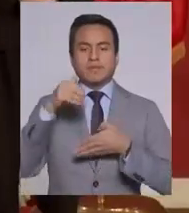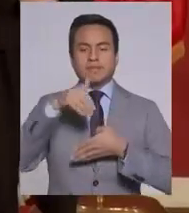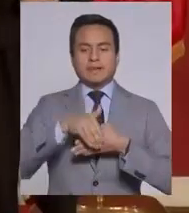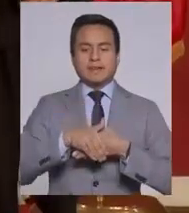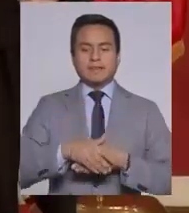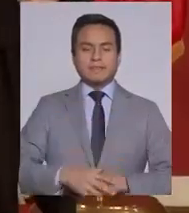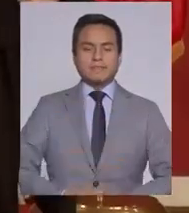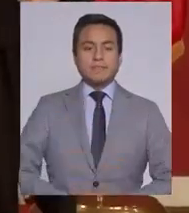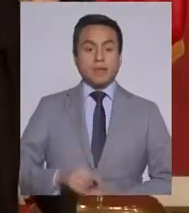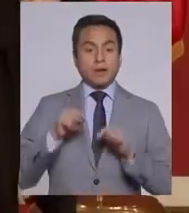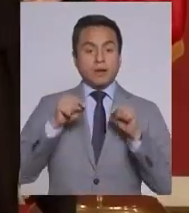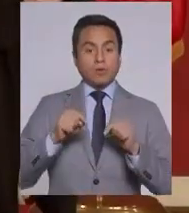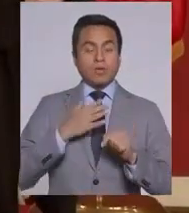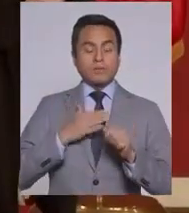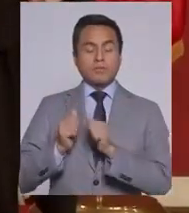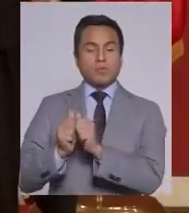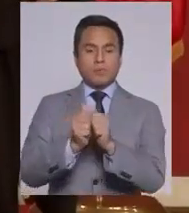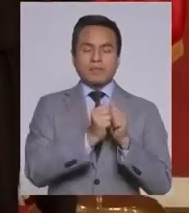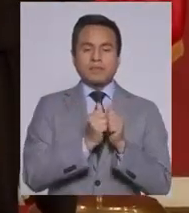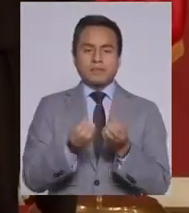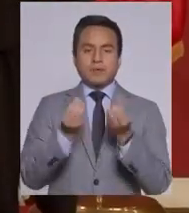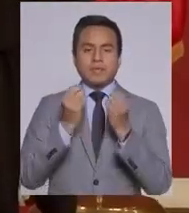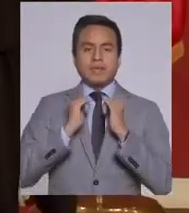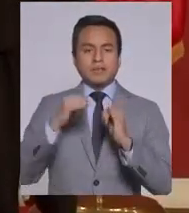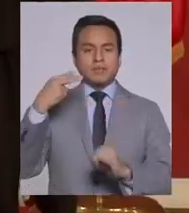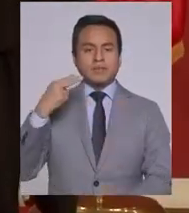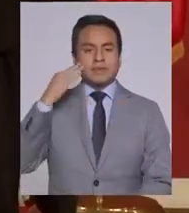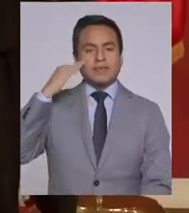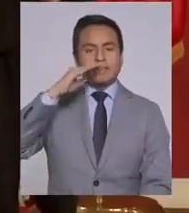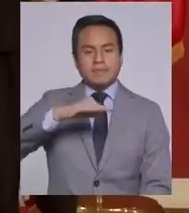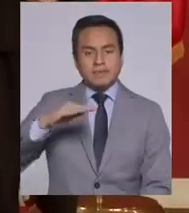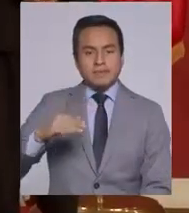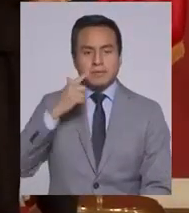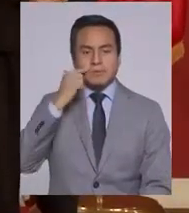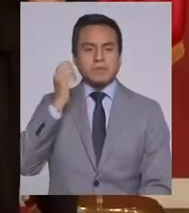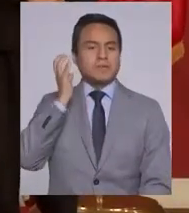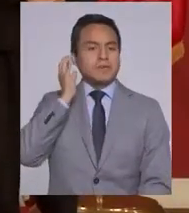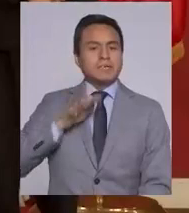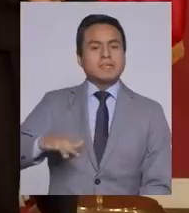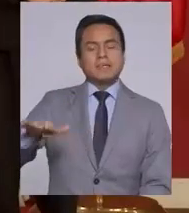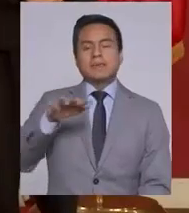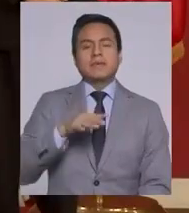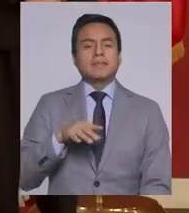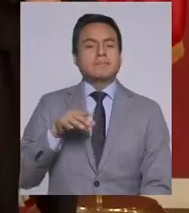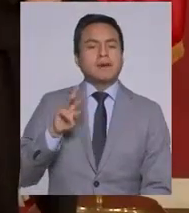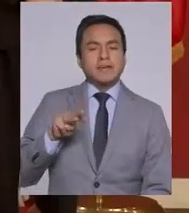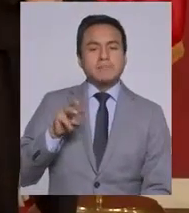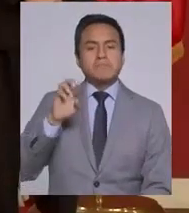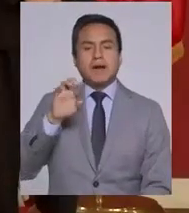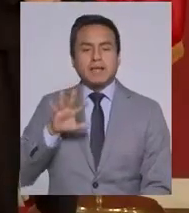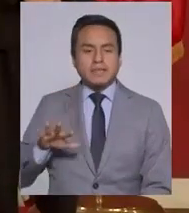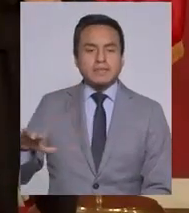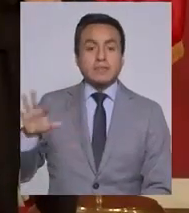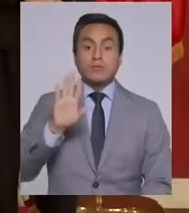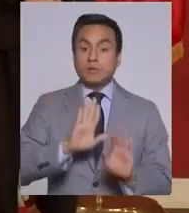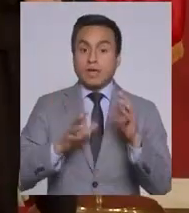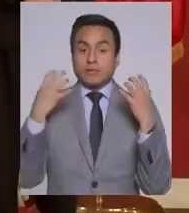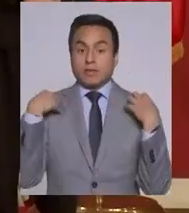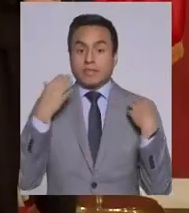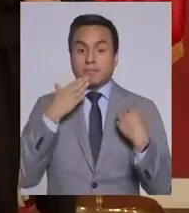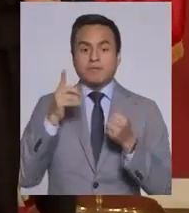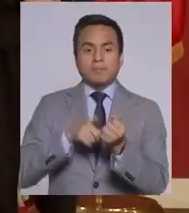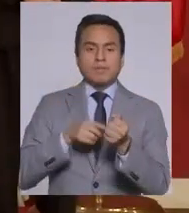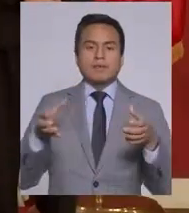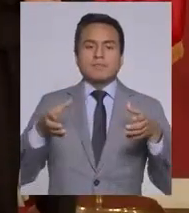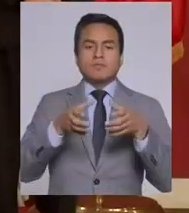tardes. Hoy queremos compartir una buena noticia con los niños, con las madres, con los padres y los cuidadores y con las